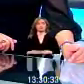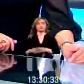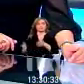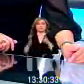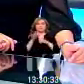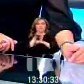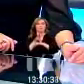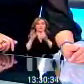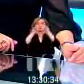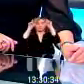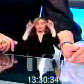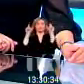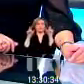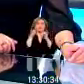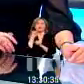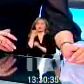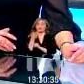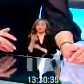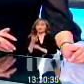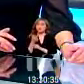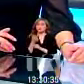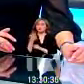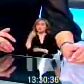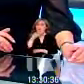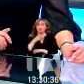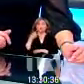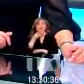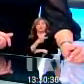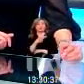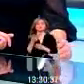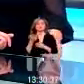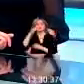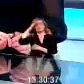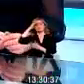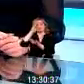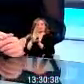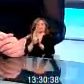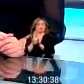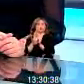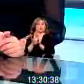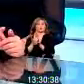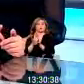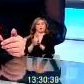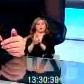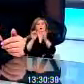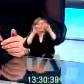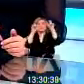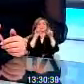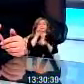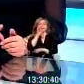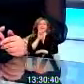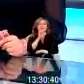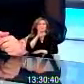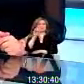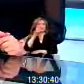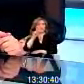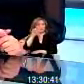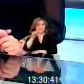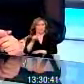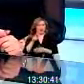El superintendente de compañías aseguró que fueron engañados en el caso Ispol y que la interventora de Deceval aún no encuentra los documentos